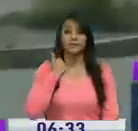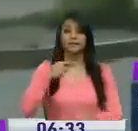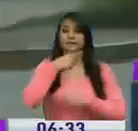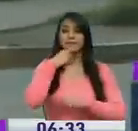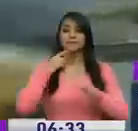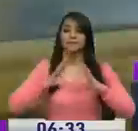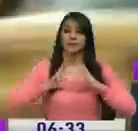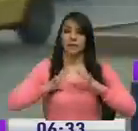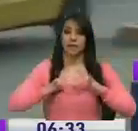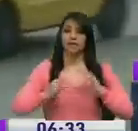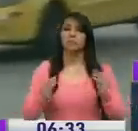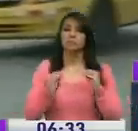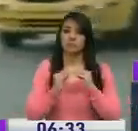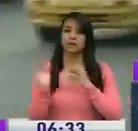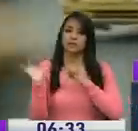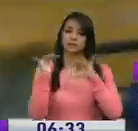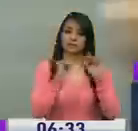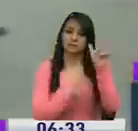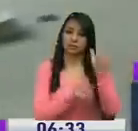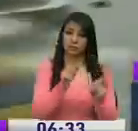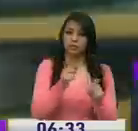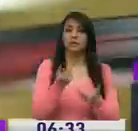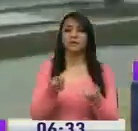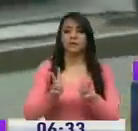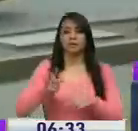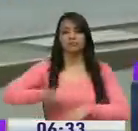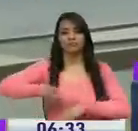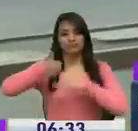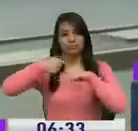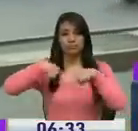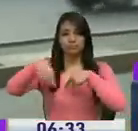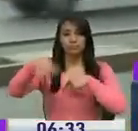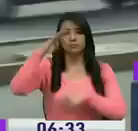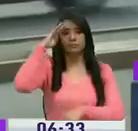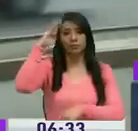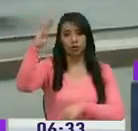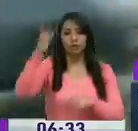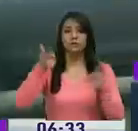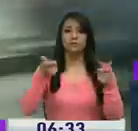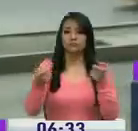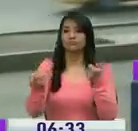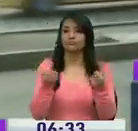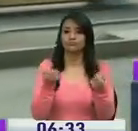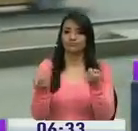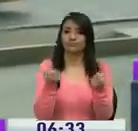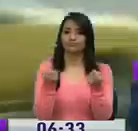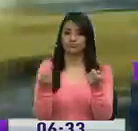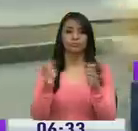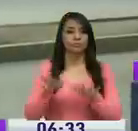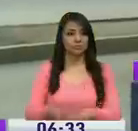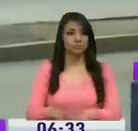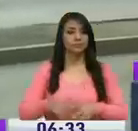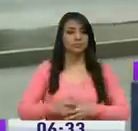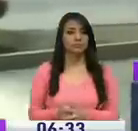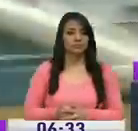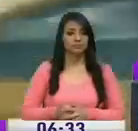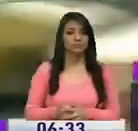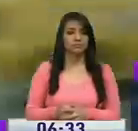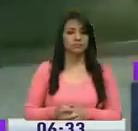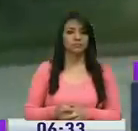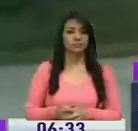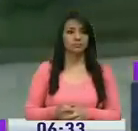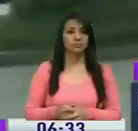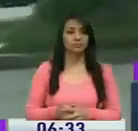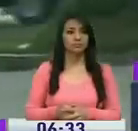espera obviamente presencia de agentes civiles de tránsito y la Policía Nacional de una mayor cantidad a la que es normalmente